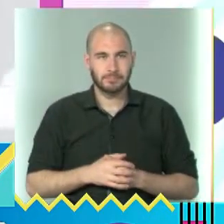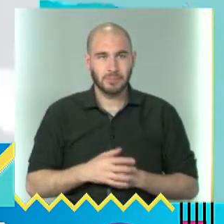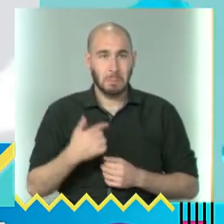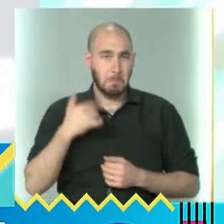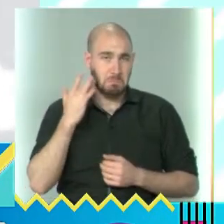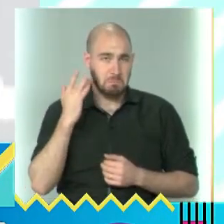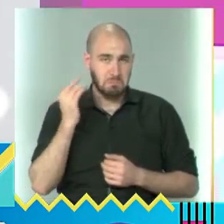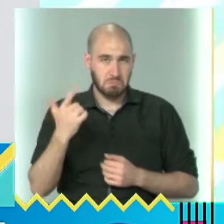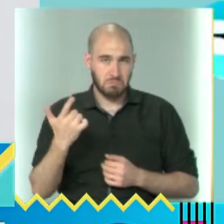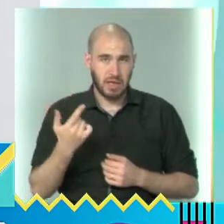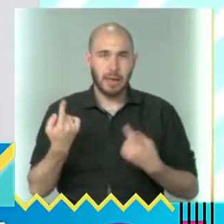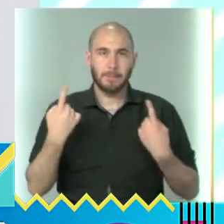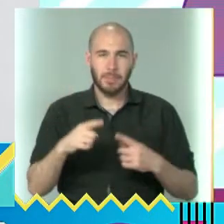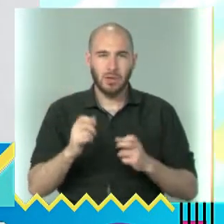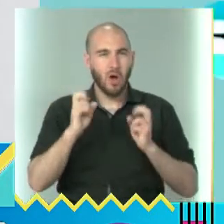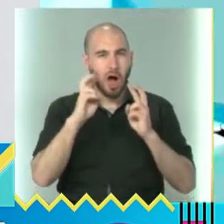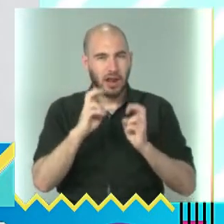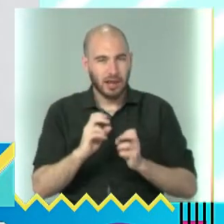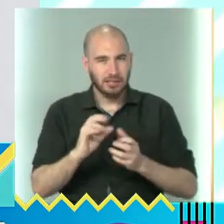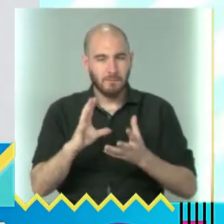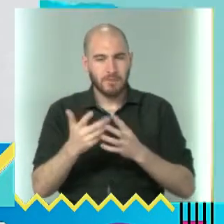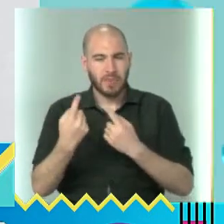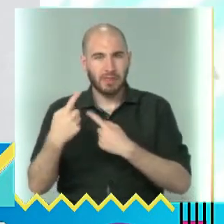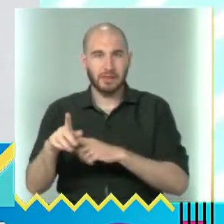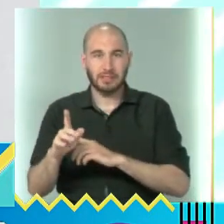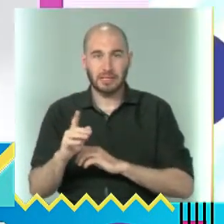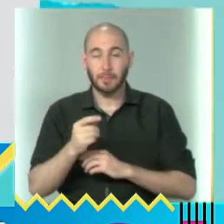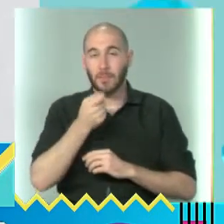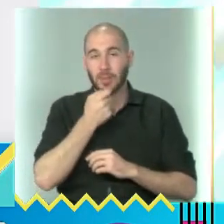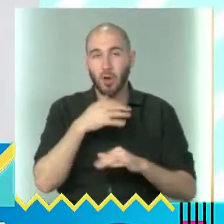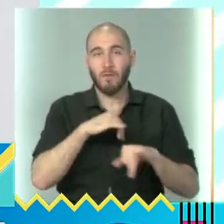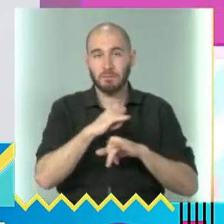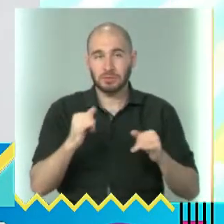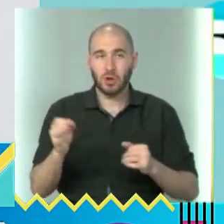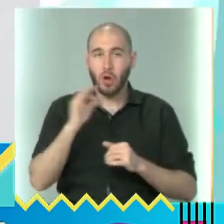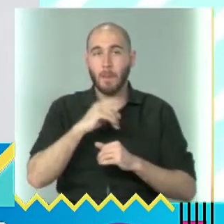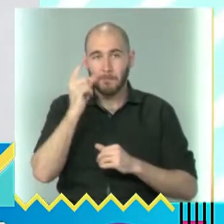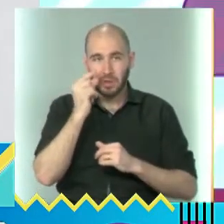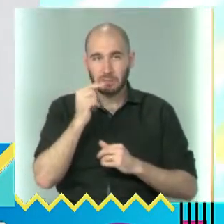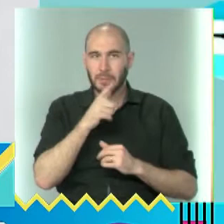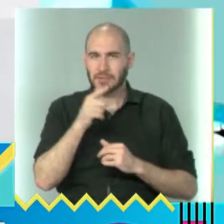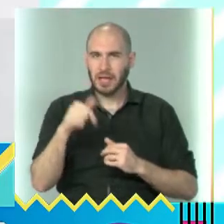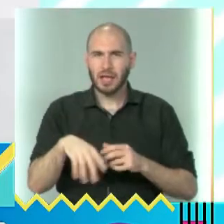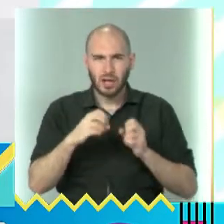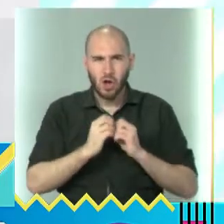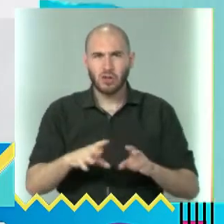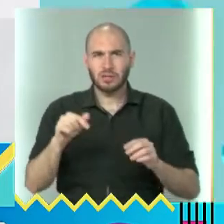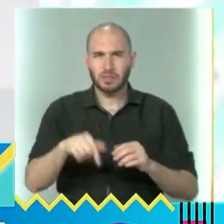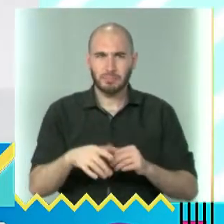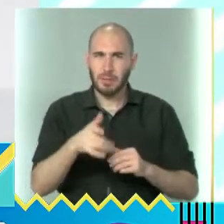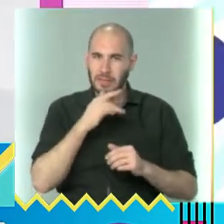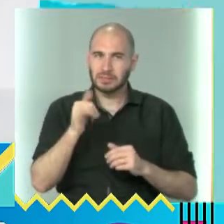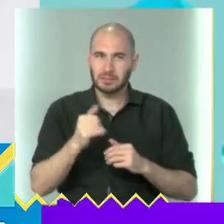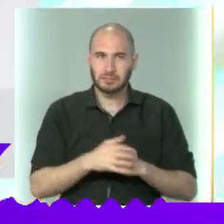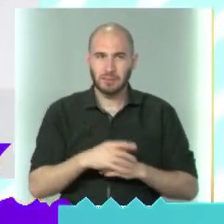no me molesta, digamos. Pero ya cuando lo analizás de otro aspecto que puede ser de la información o la parte política, me parece que es el disparador de esto, sí me parece